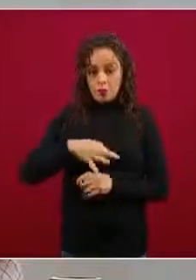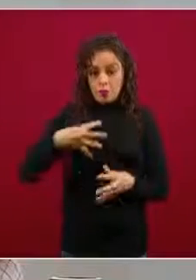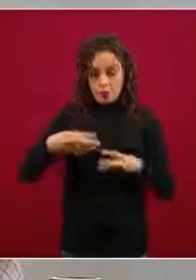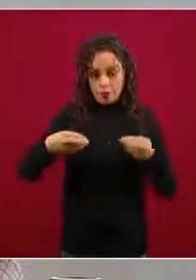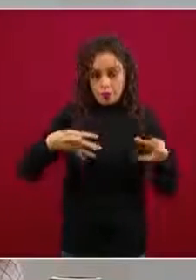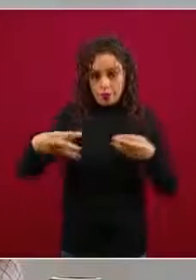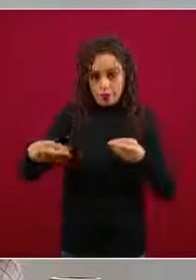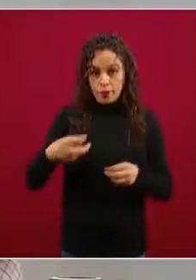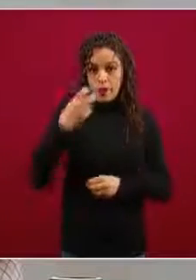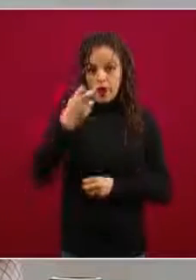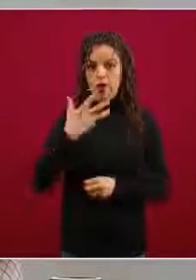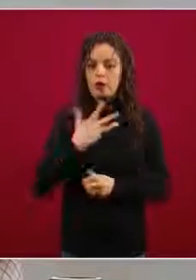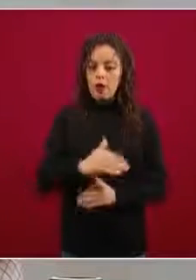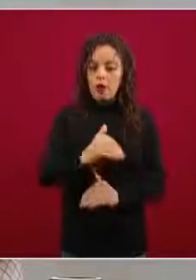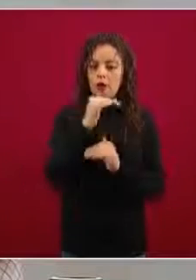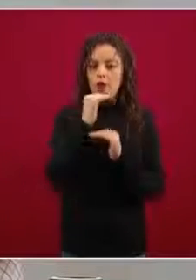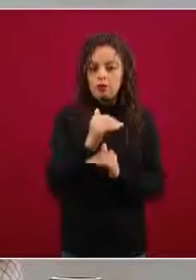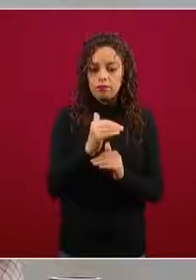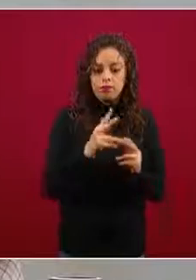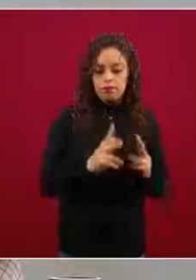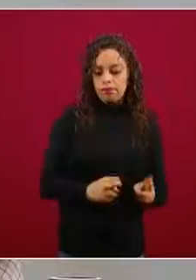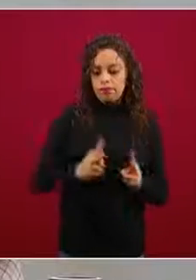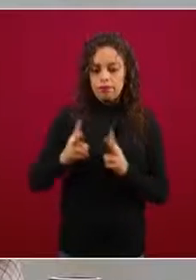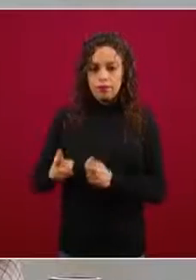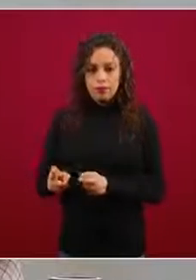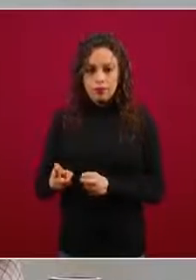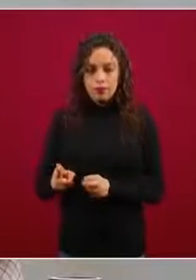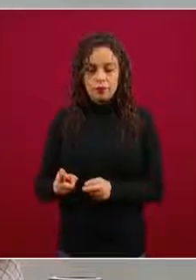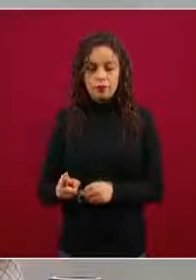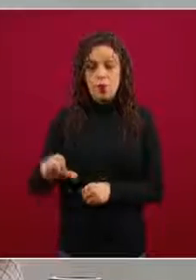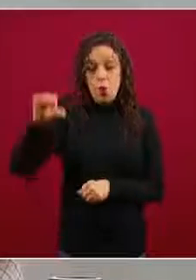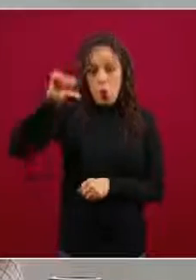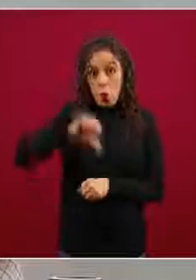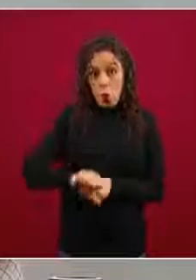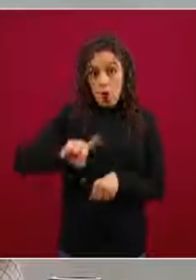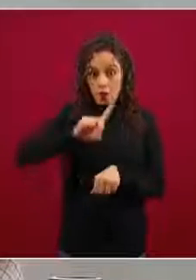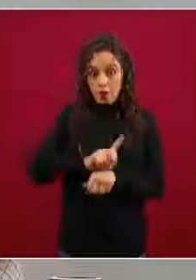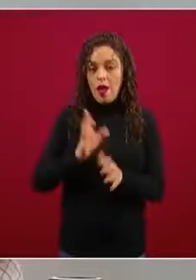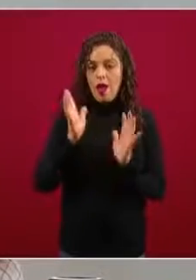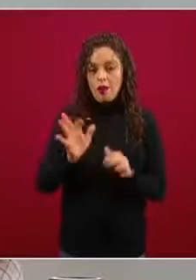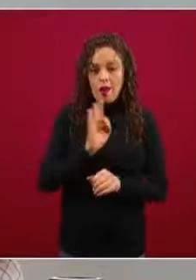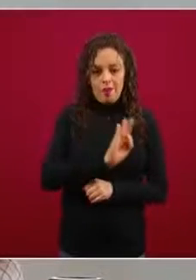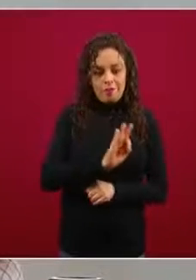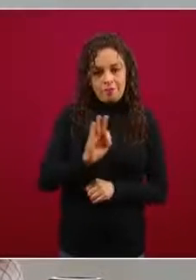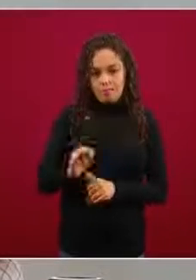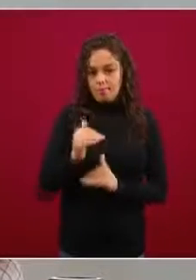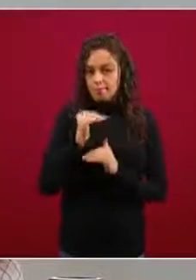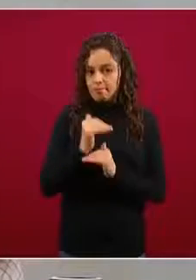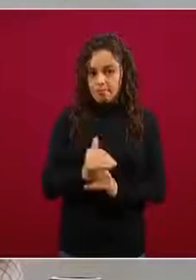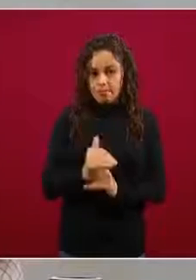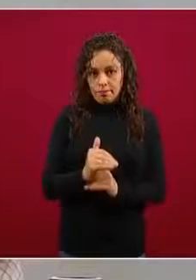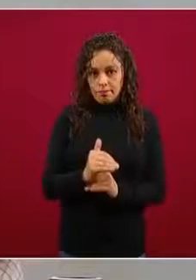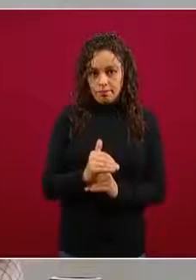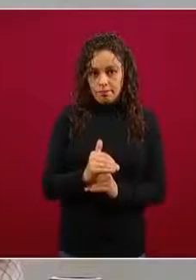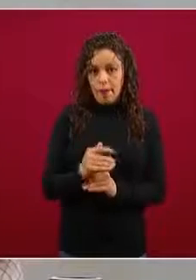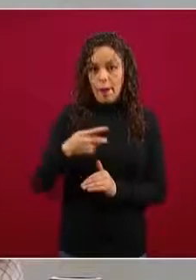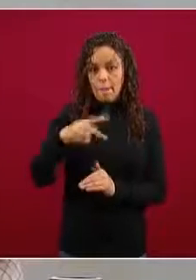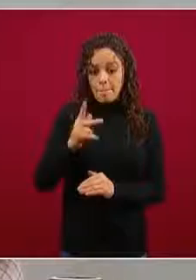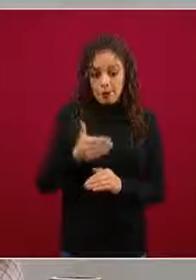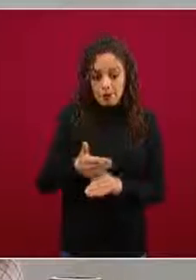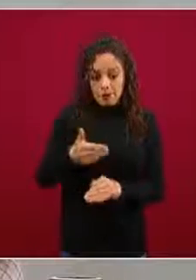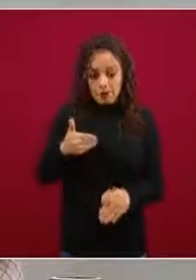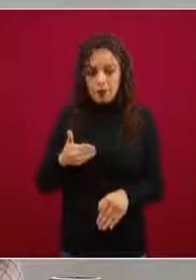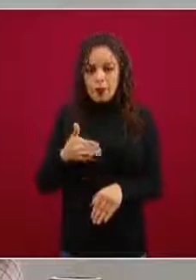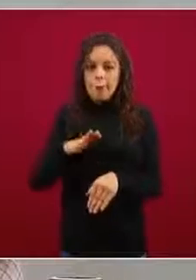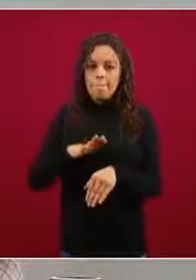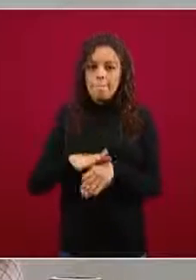corte. Como dice el doctor, el corte lo hicimos el día de hoy, pero marca un corte más temprano. Por lo tanto,